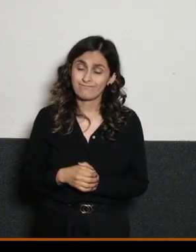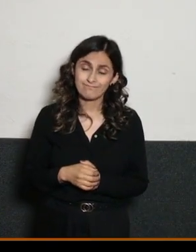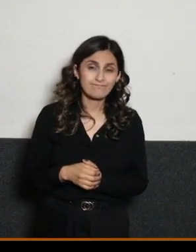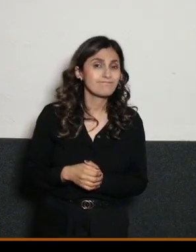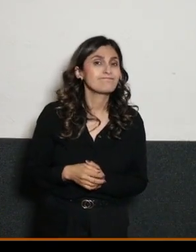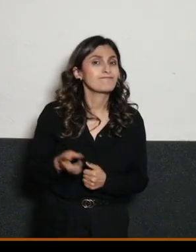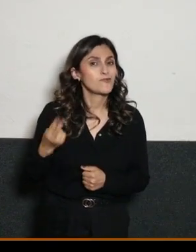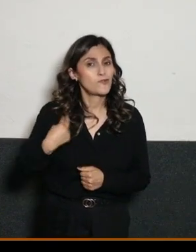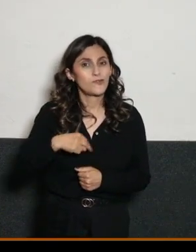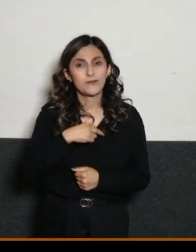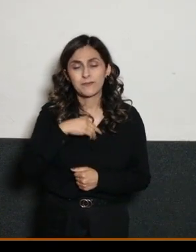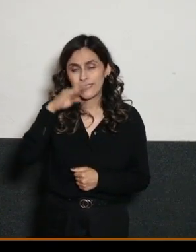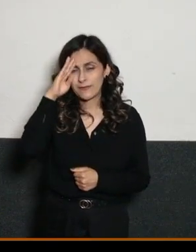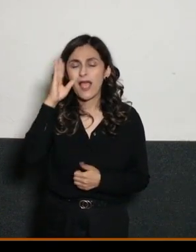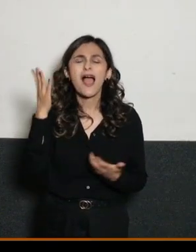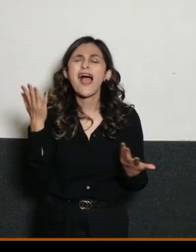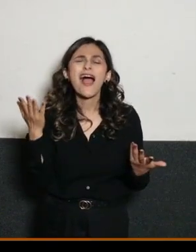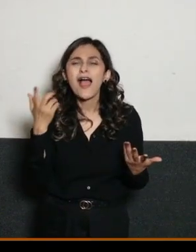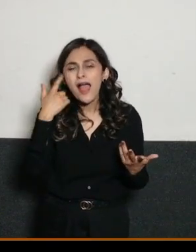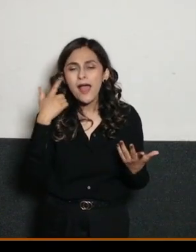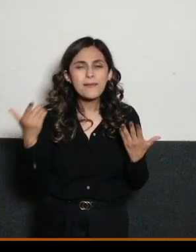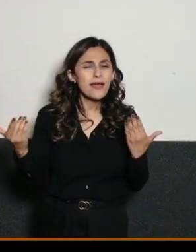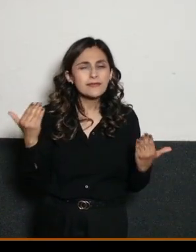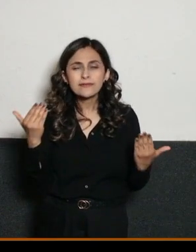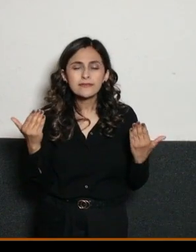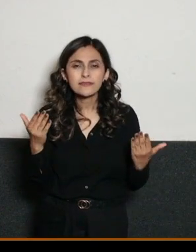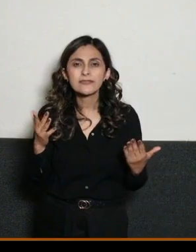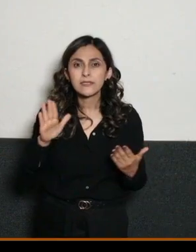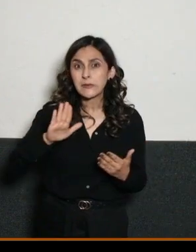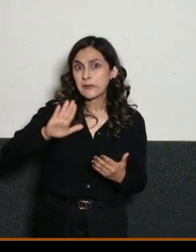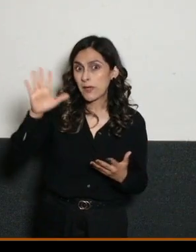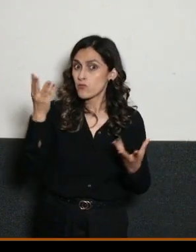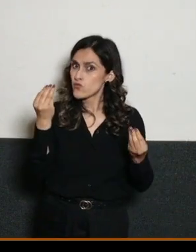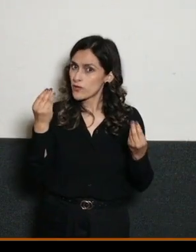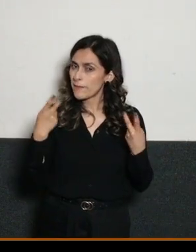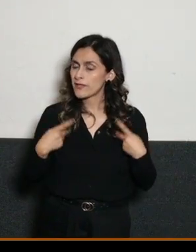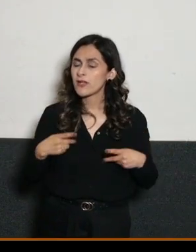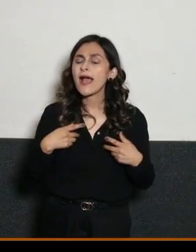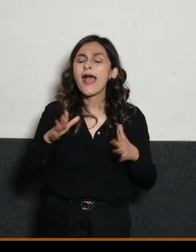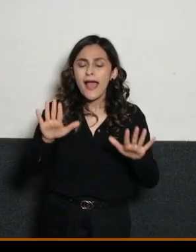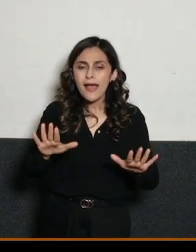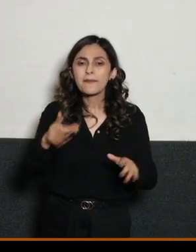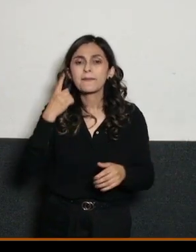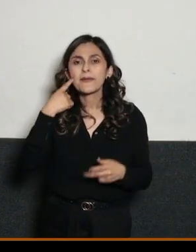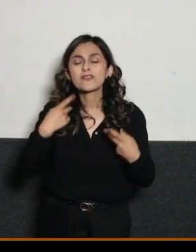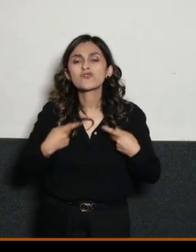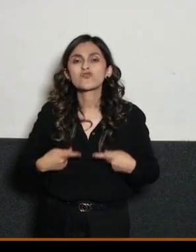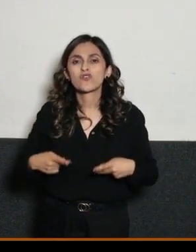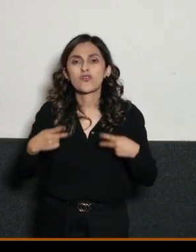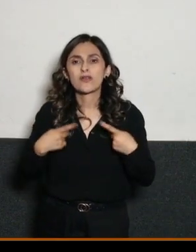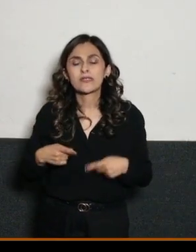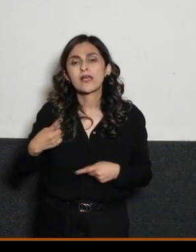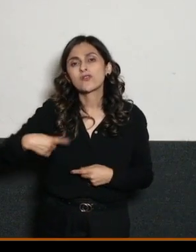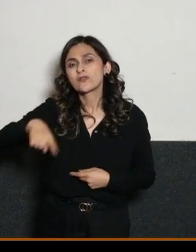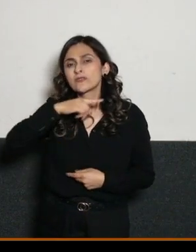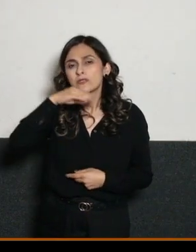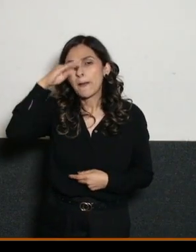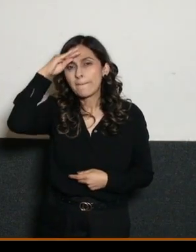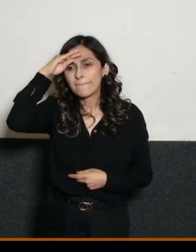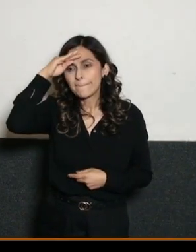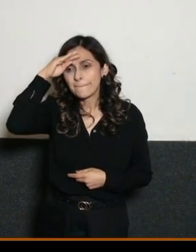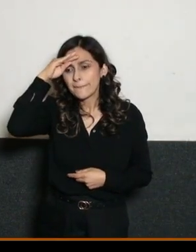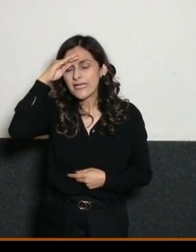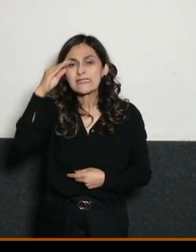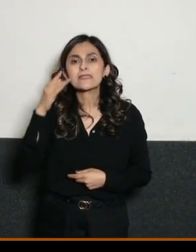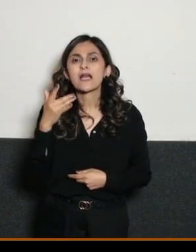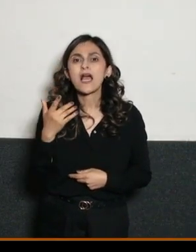Subestimando. A ver, levante la mano porque no hay qué bueno que hay mucha gente, pero levante la mano las personas que creen que estamos subestimando a la